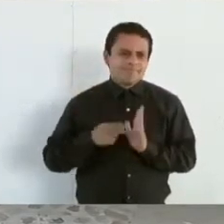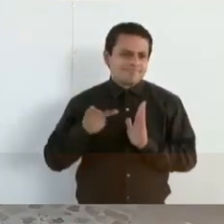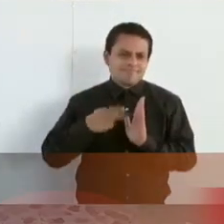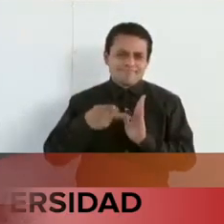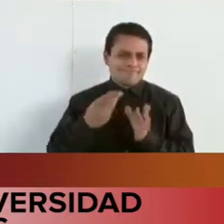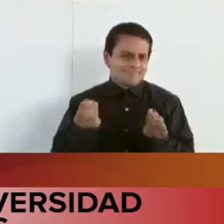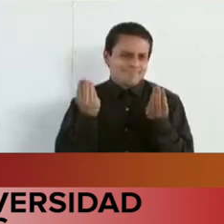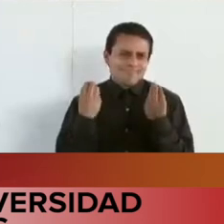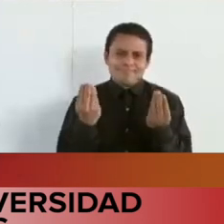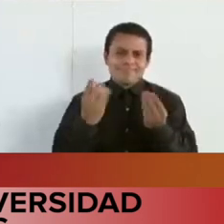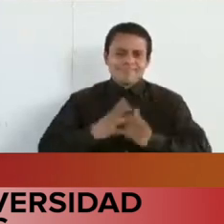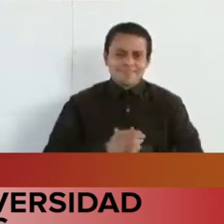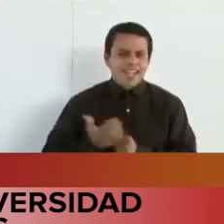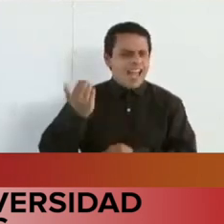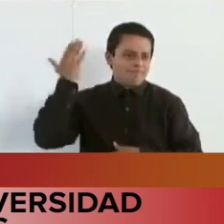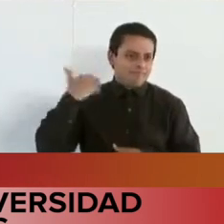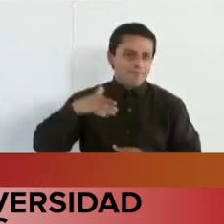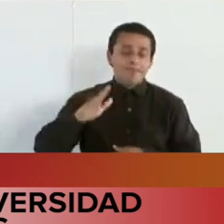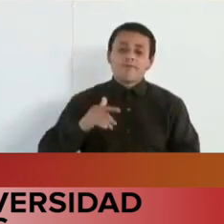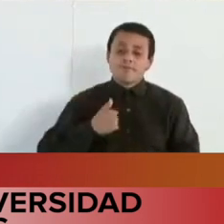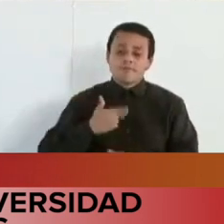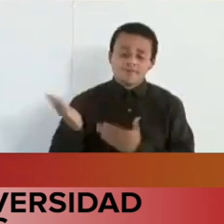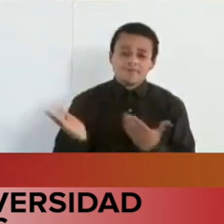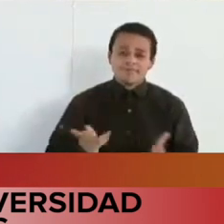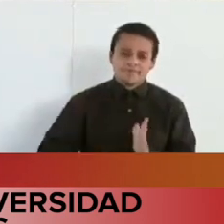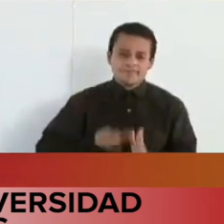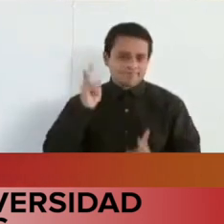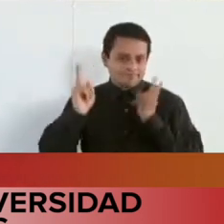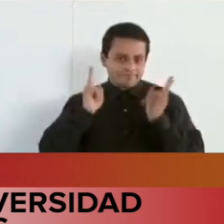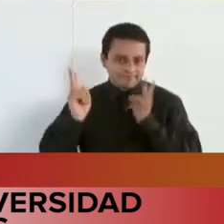veces desde hace años. Y ahora